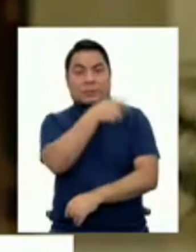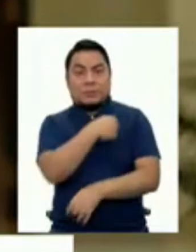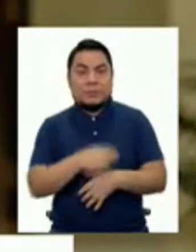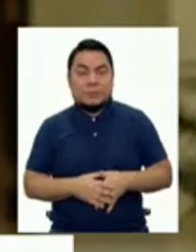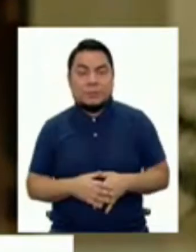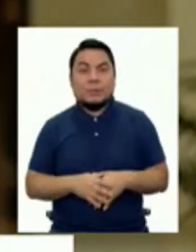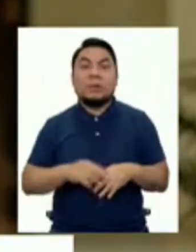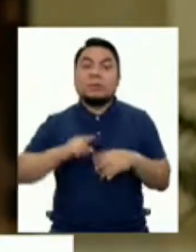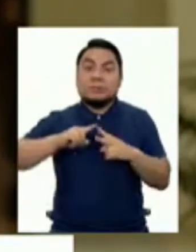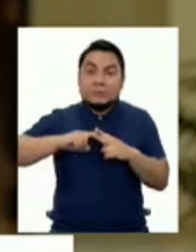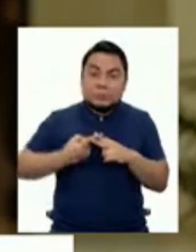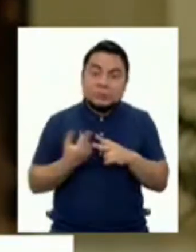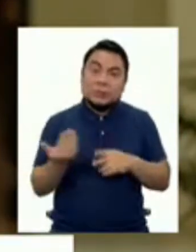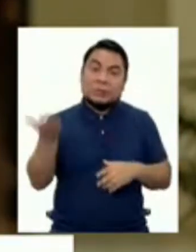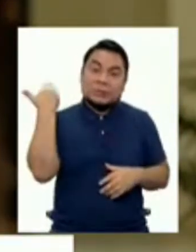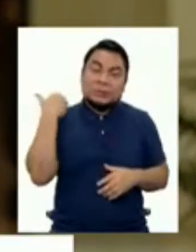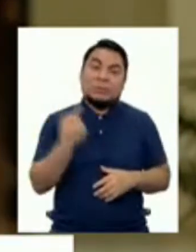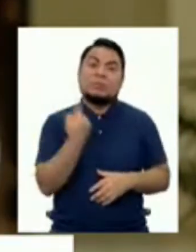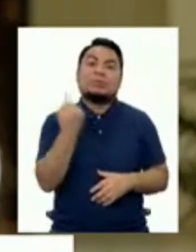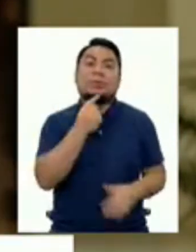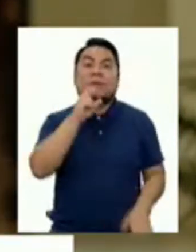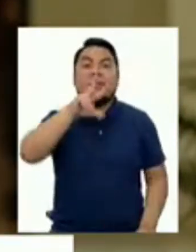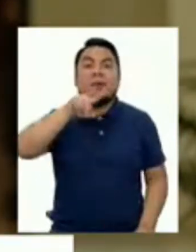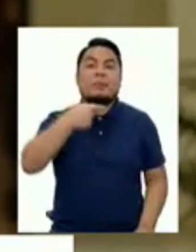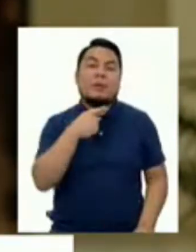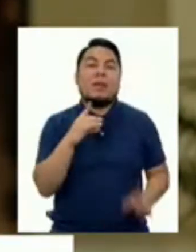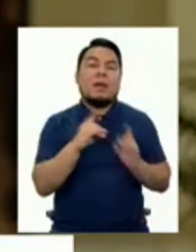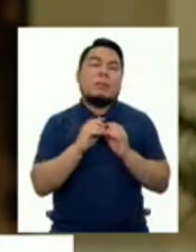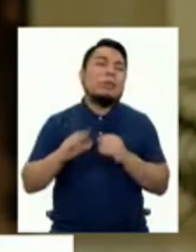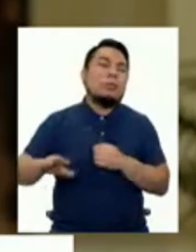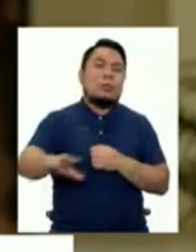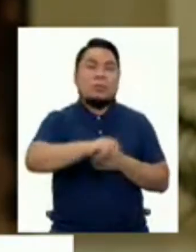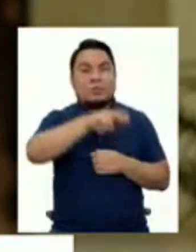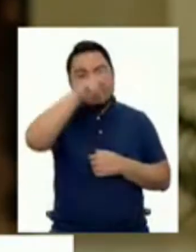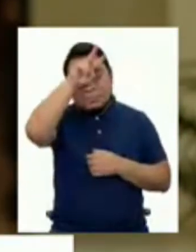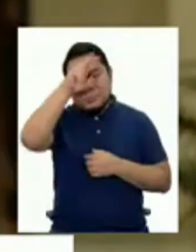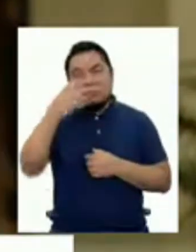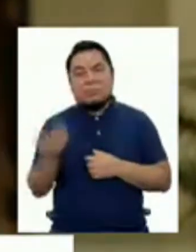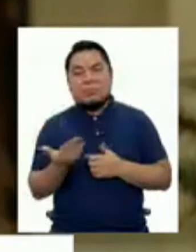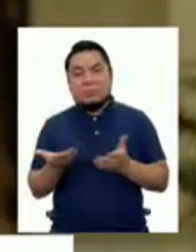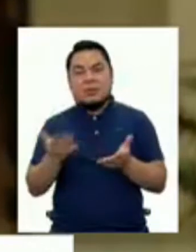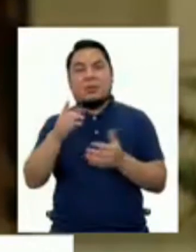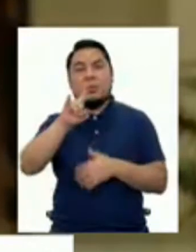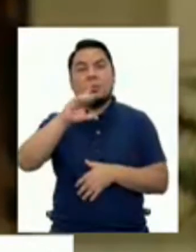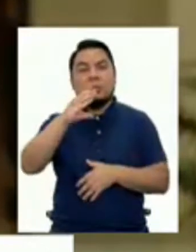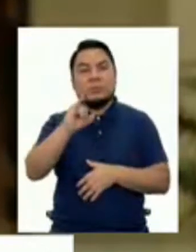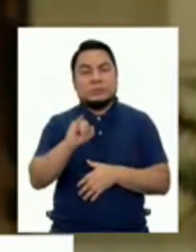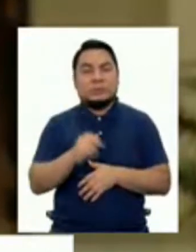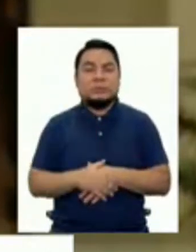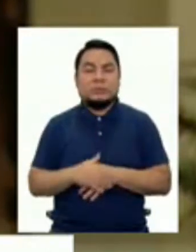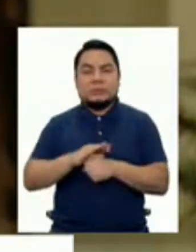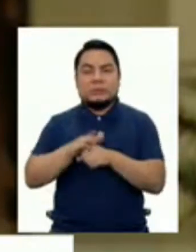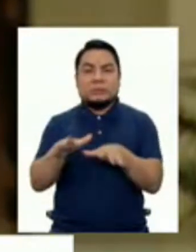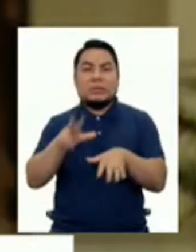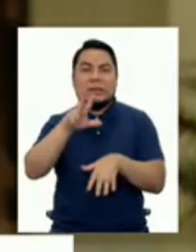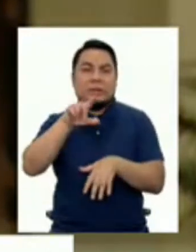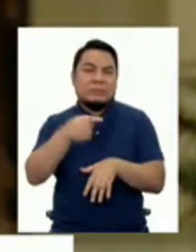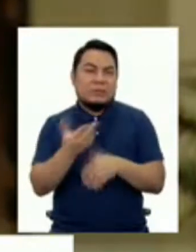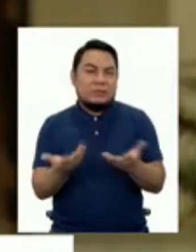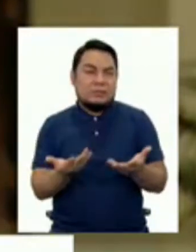inicio teníamos solamente 3.000 camas en todo el país disponibles para atender a pacientes COVID.